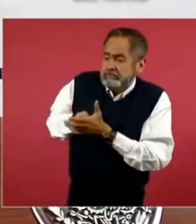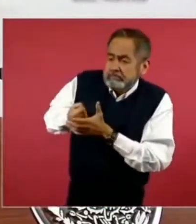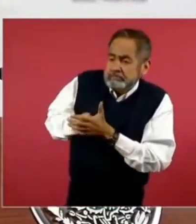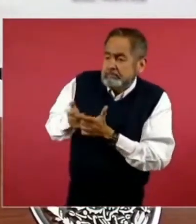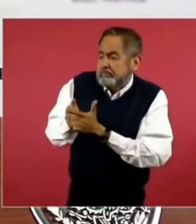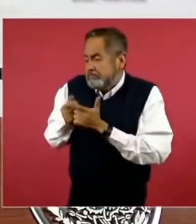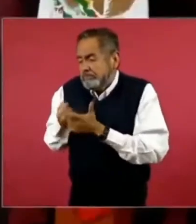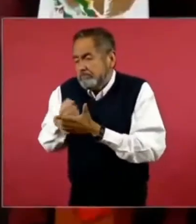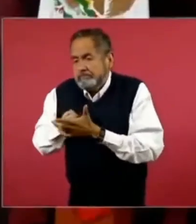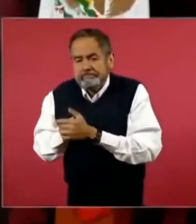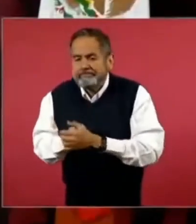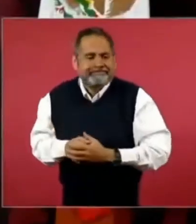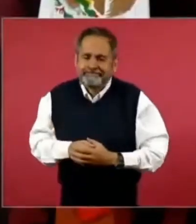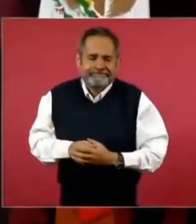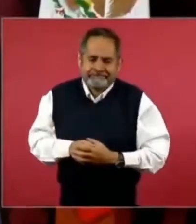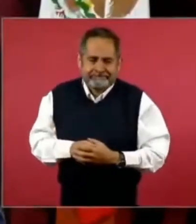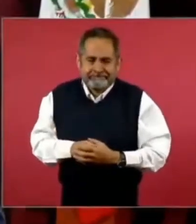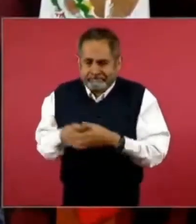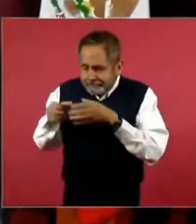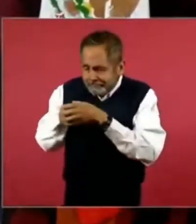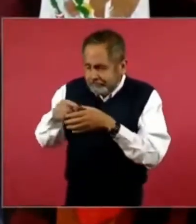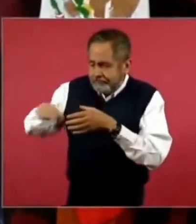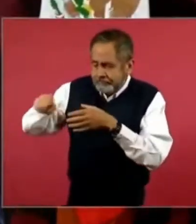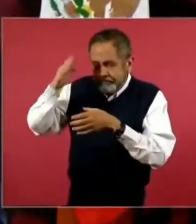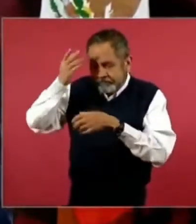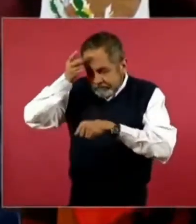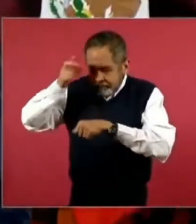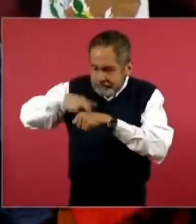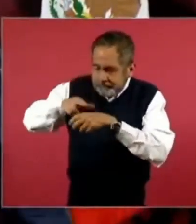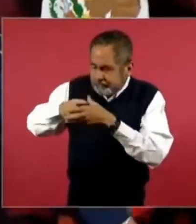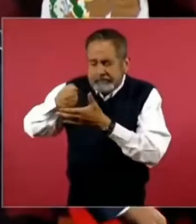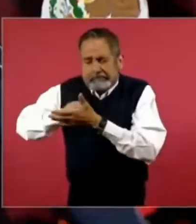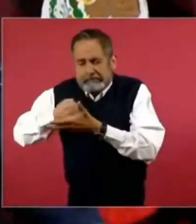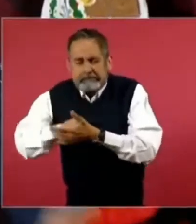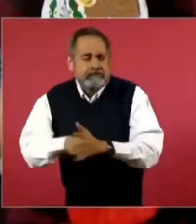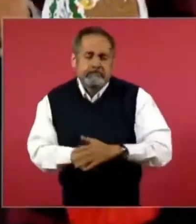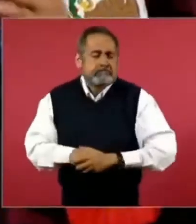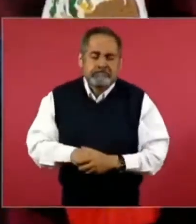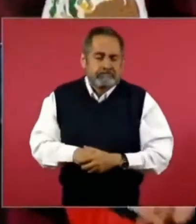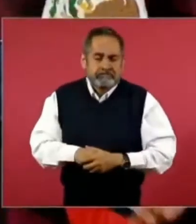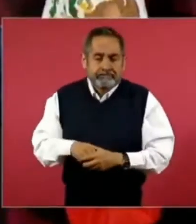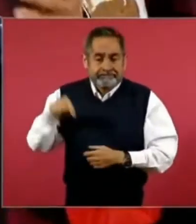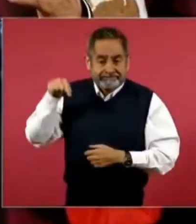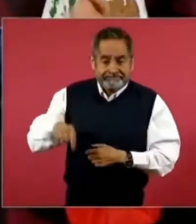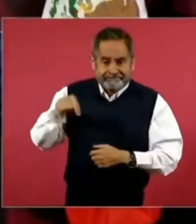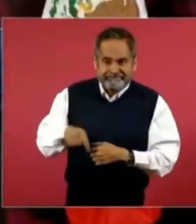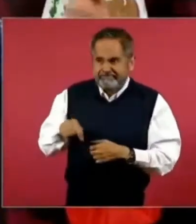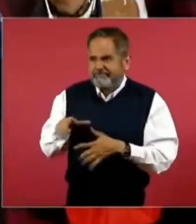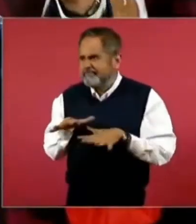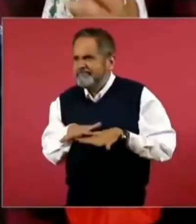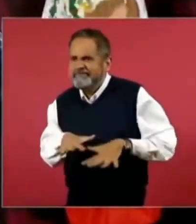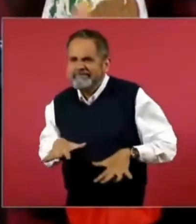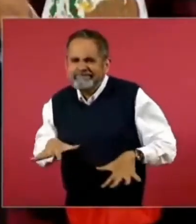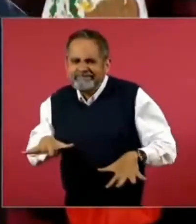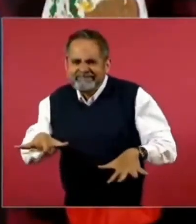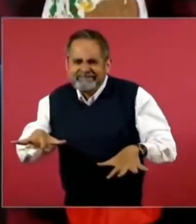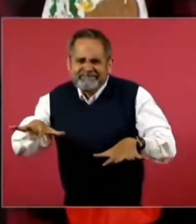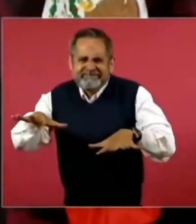grupo, una dirección. Aquí se tomó